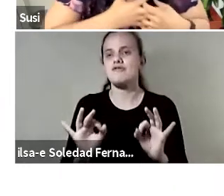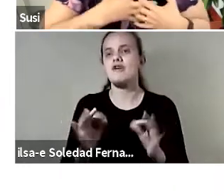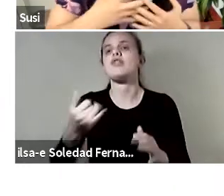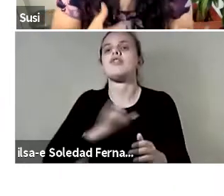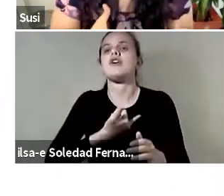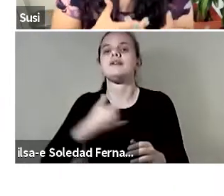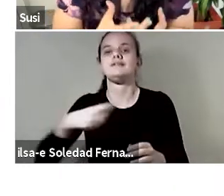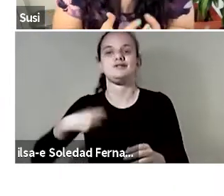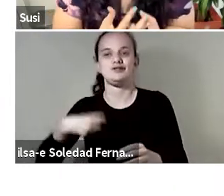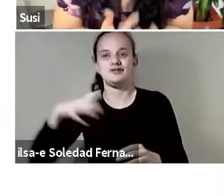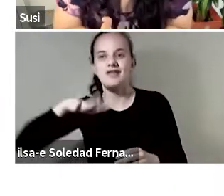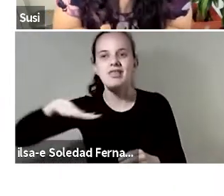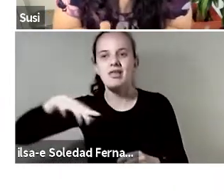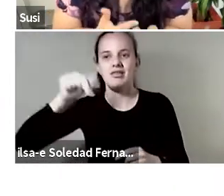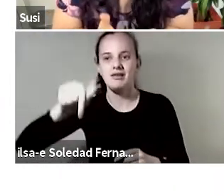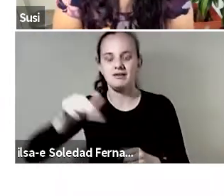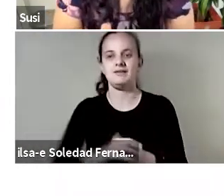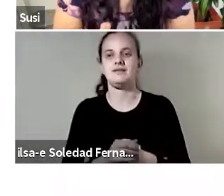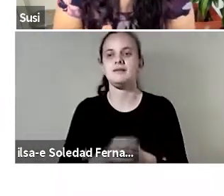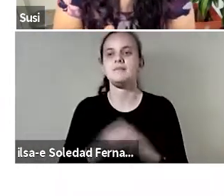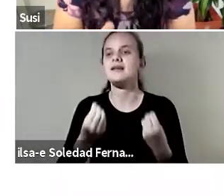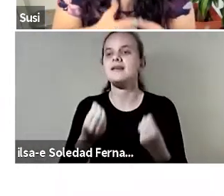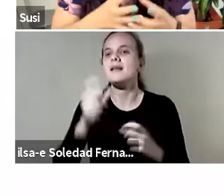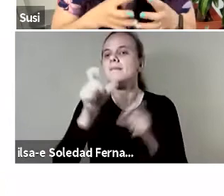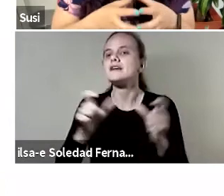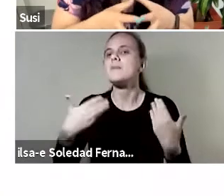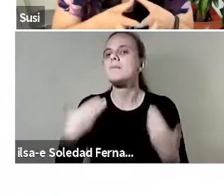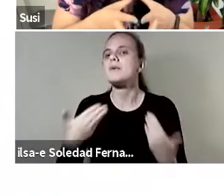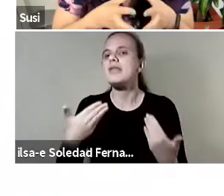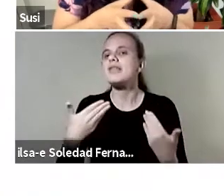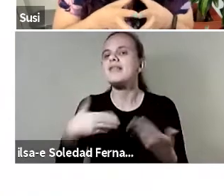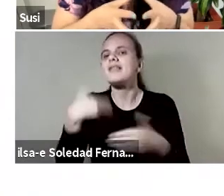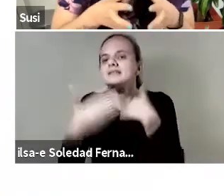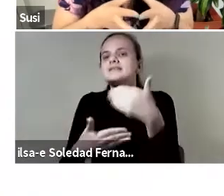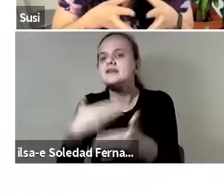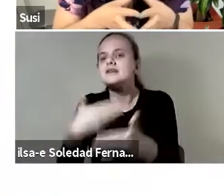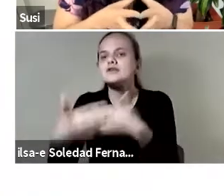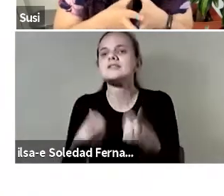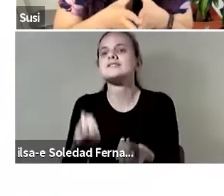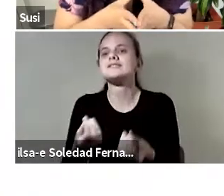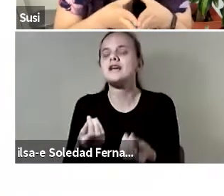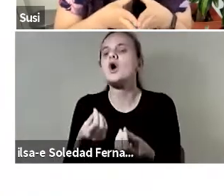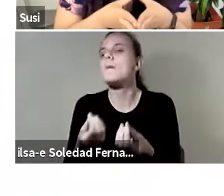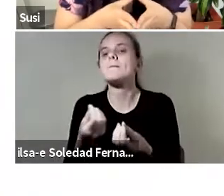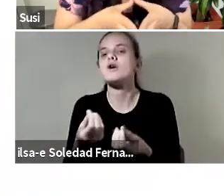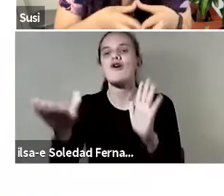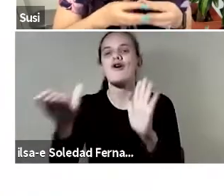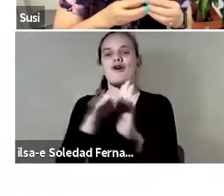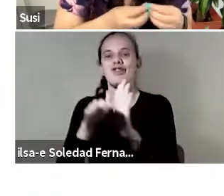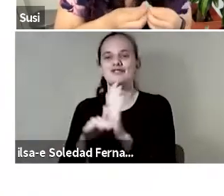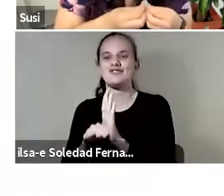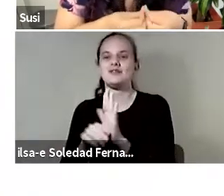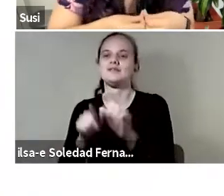puedan desarrollarse de una manera plena en la sociedad, y para eso, para que las personas puedan desarrollarse de manera plena,